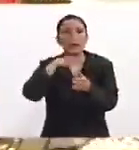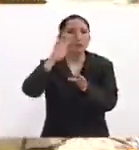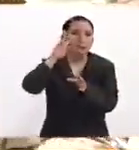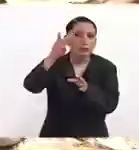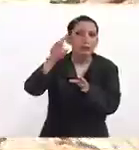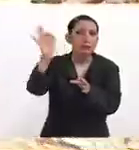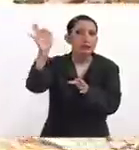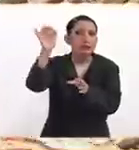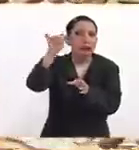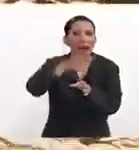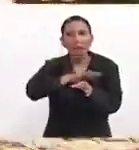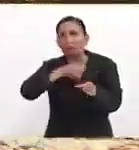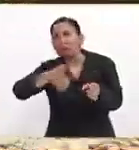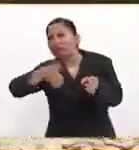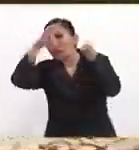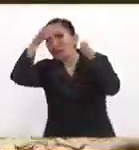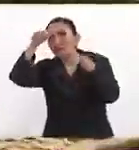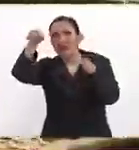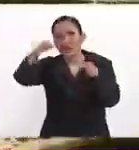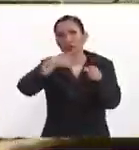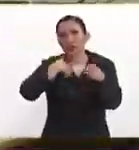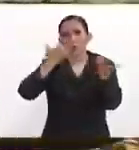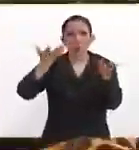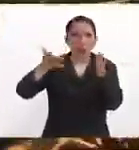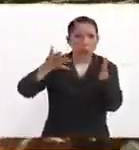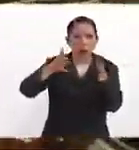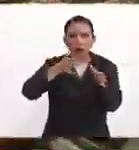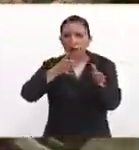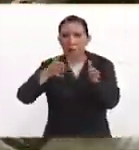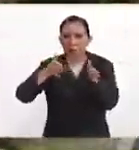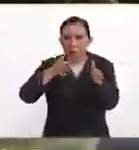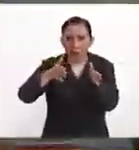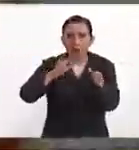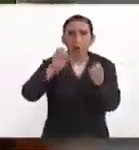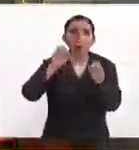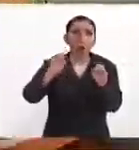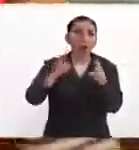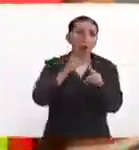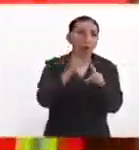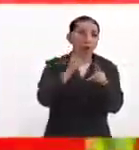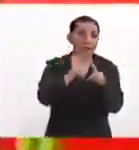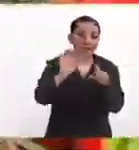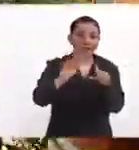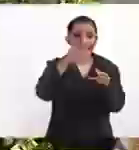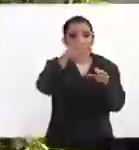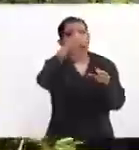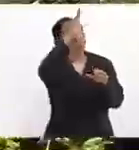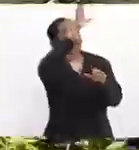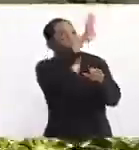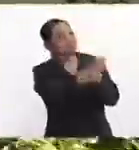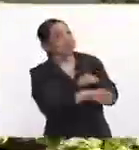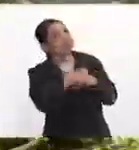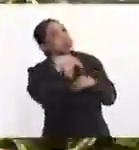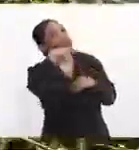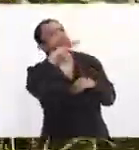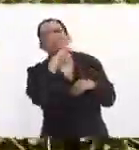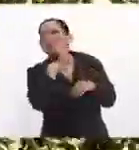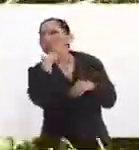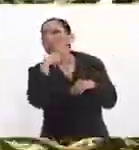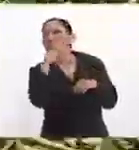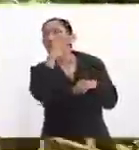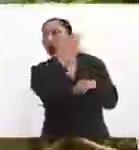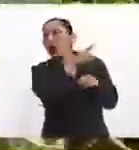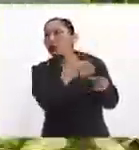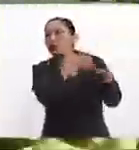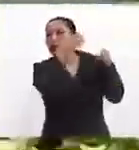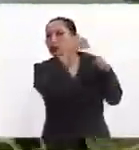o que algún edificio ha tenido más un movimiento o en donde por fuera probablemente no indicaría que es